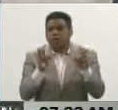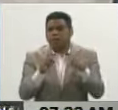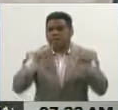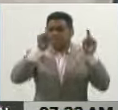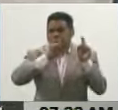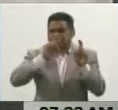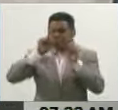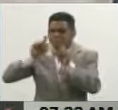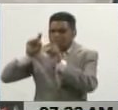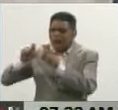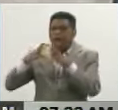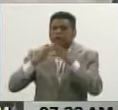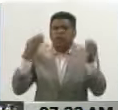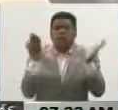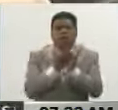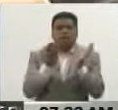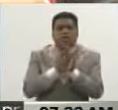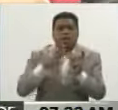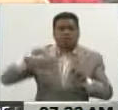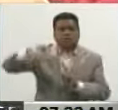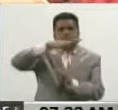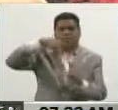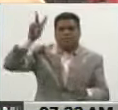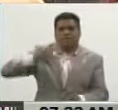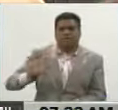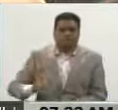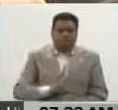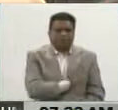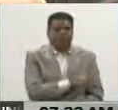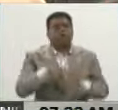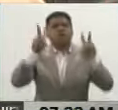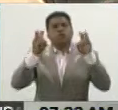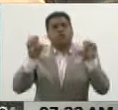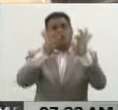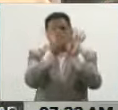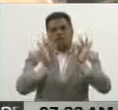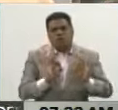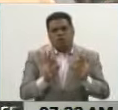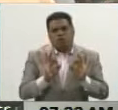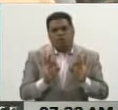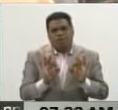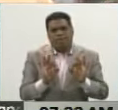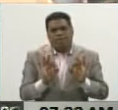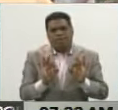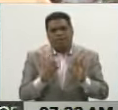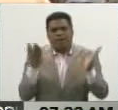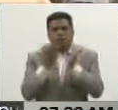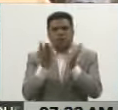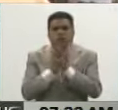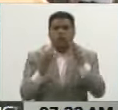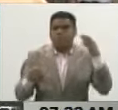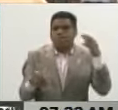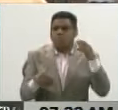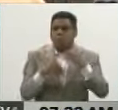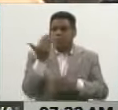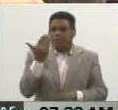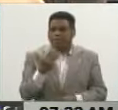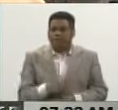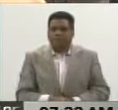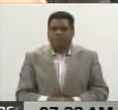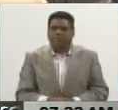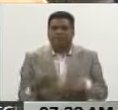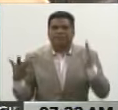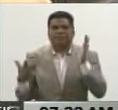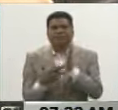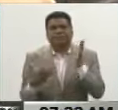estos estudiantes a nivel nacional. Que tenemos nueva metodología para la educación, educación moderna, educación técnica,